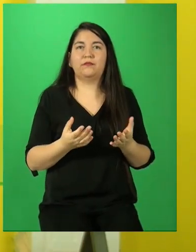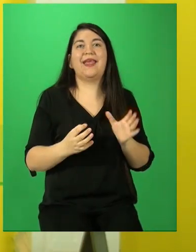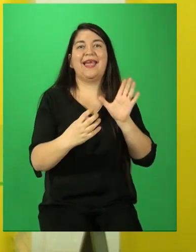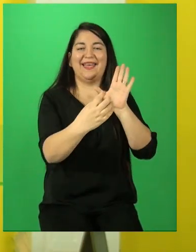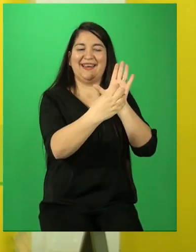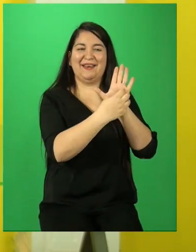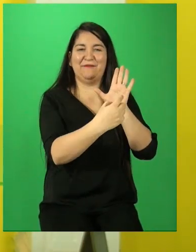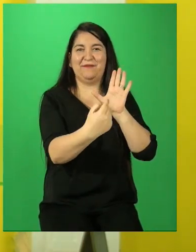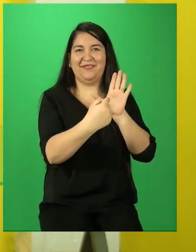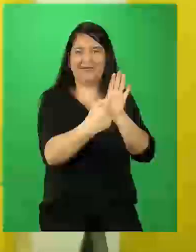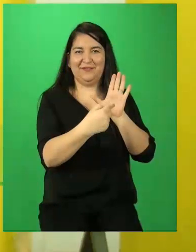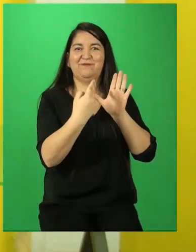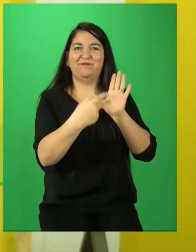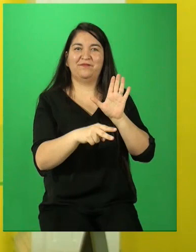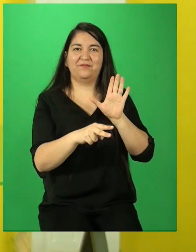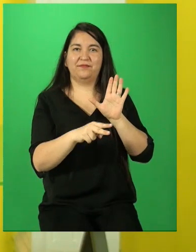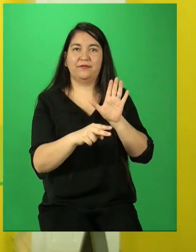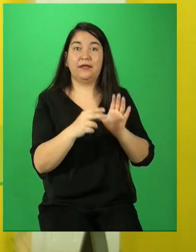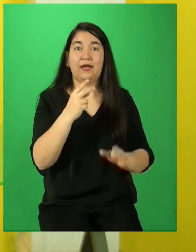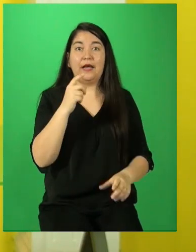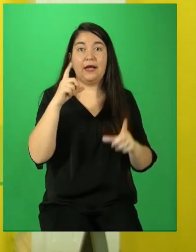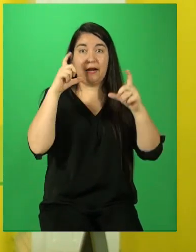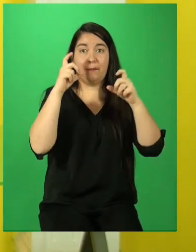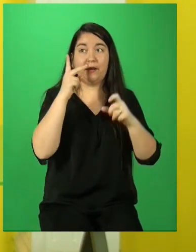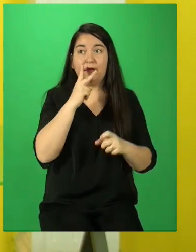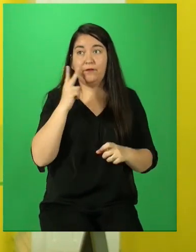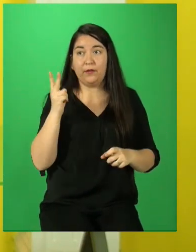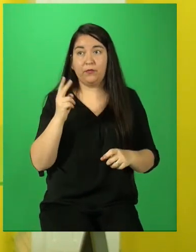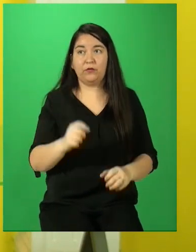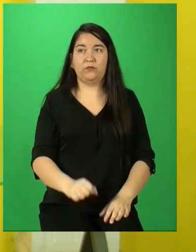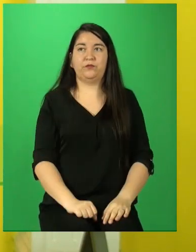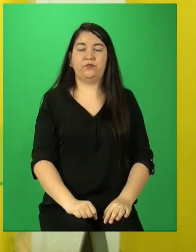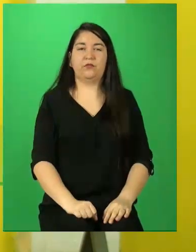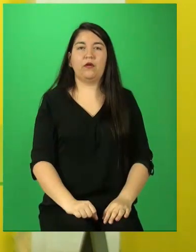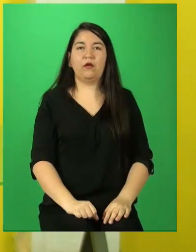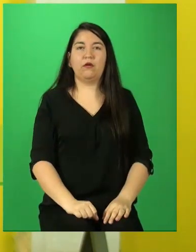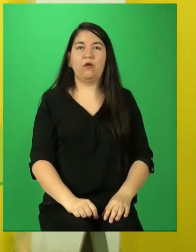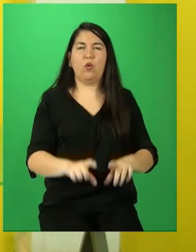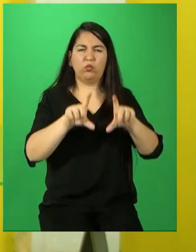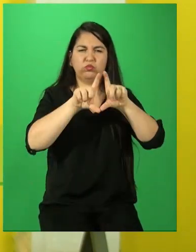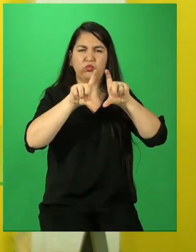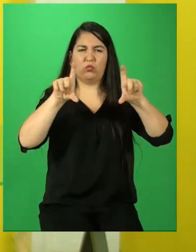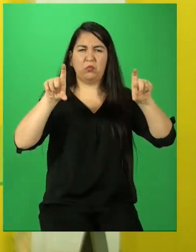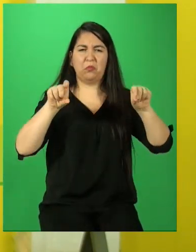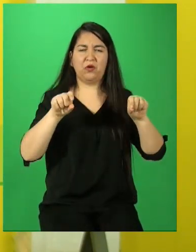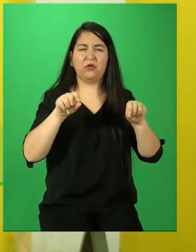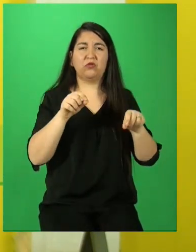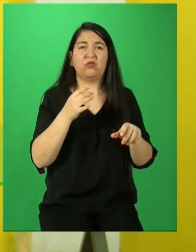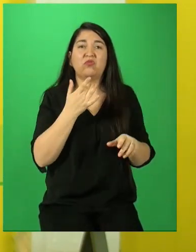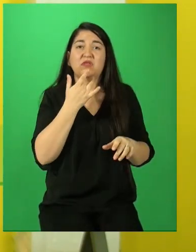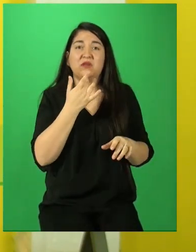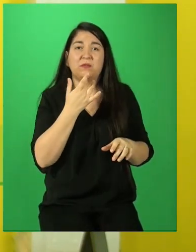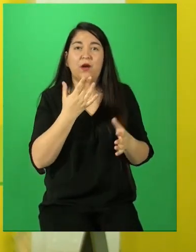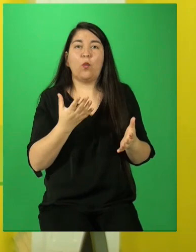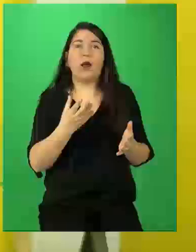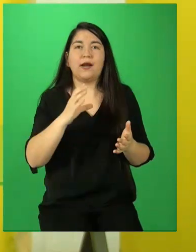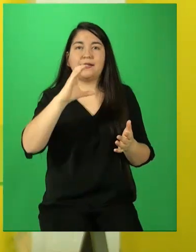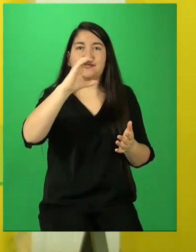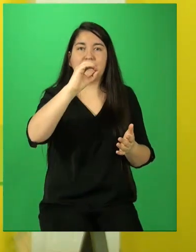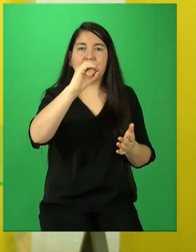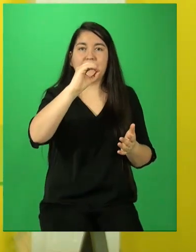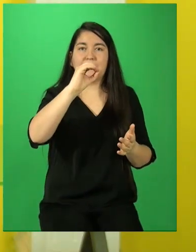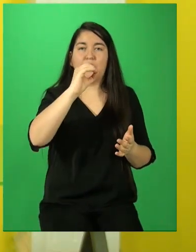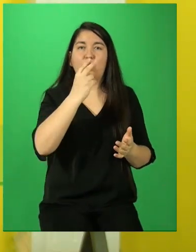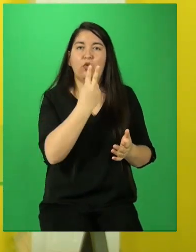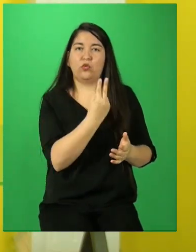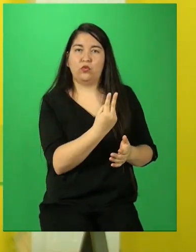elementos químicos. Acá en la imagen tenemos la formación de un compuesto bastante común, que es el dióxido de